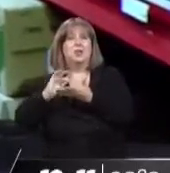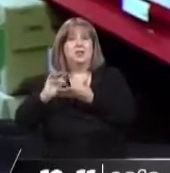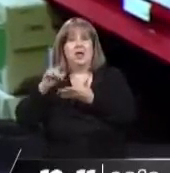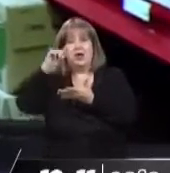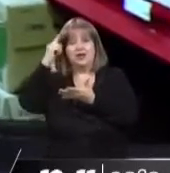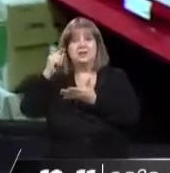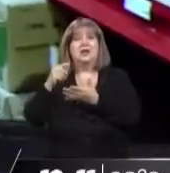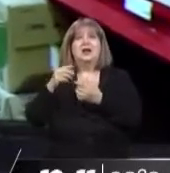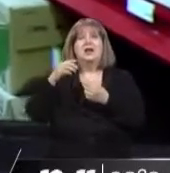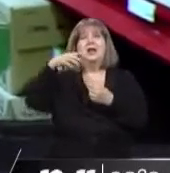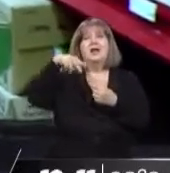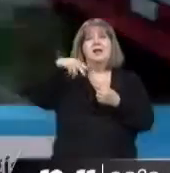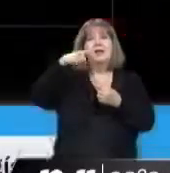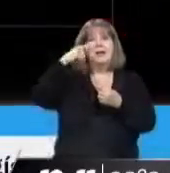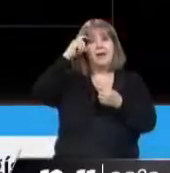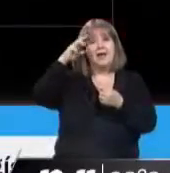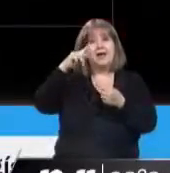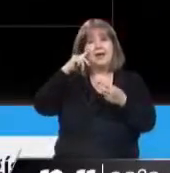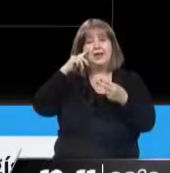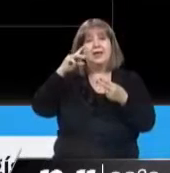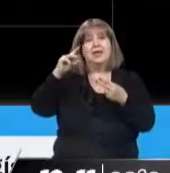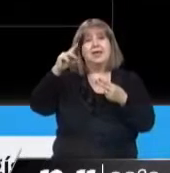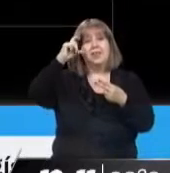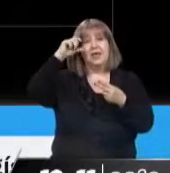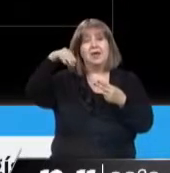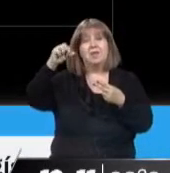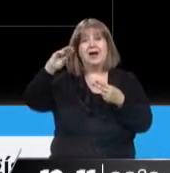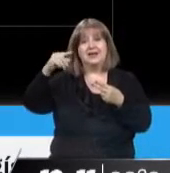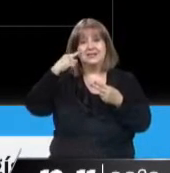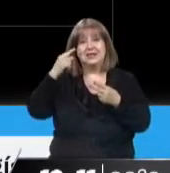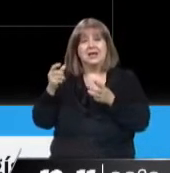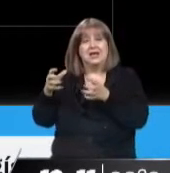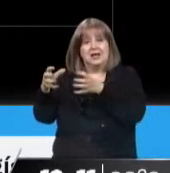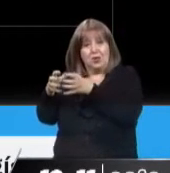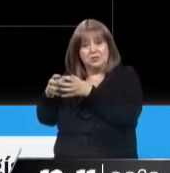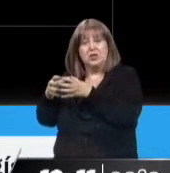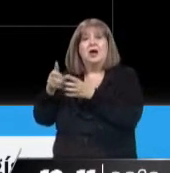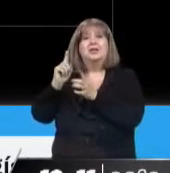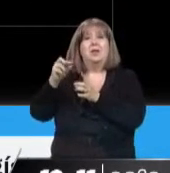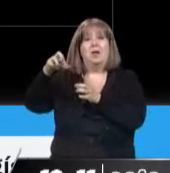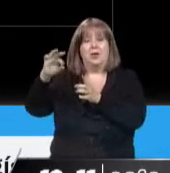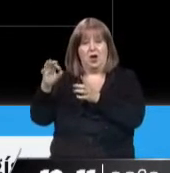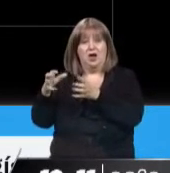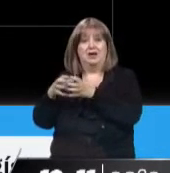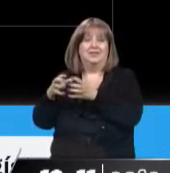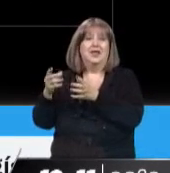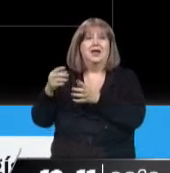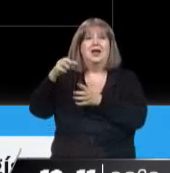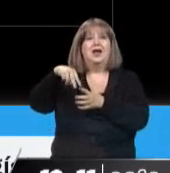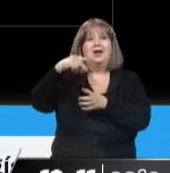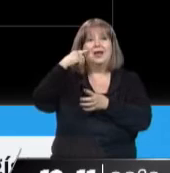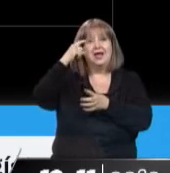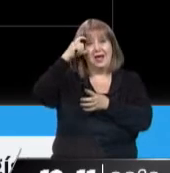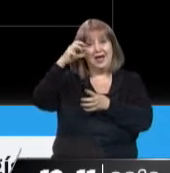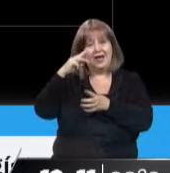Mendoza. El caso de Lisandro Nieri y Omar De Marchi, claro. Desde las filas radicales y desde el PRO. Fíjense, Lisandro Nieri,